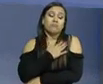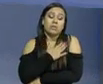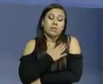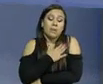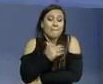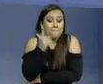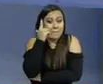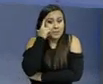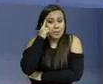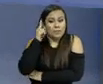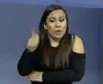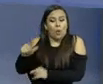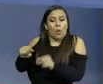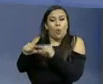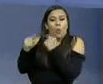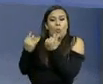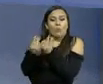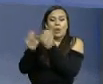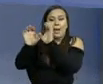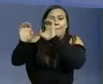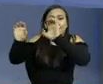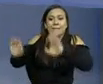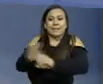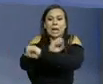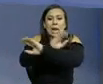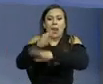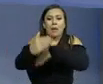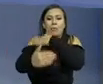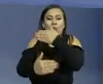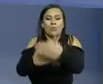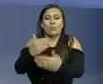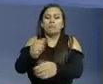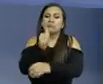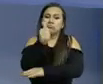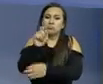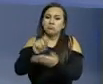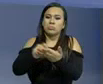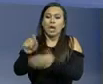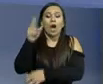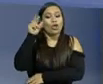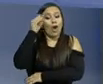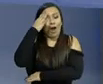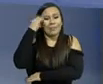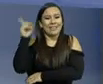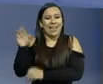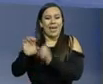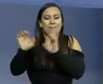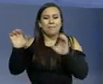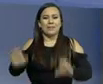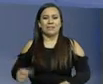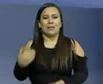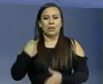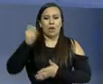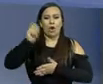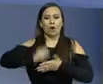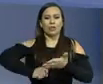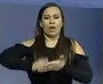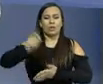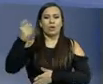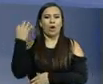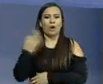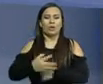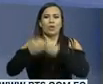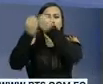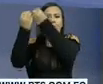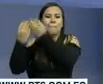problemas que tiene que de alguna manera a caerse a declararse no se olvide usted que cnt tenía el contrato de originalidad el ex se